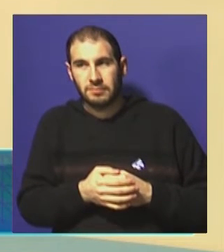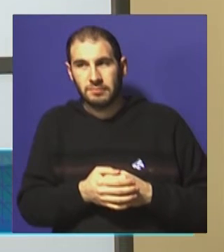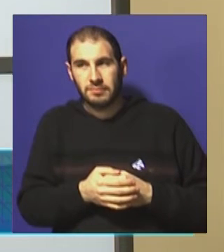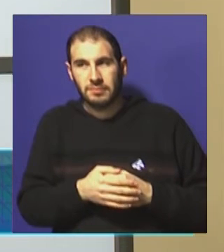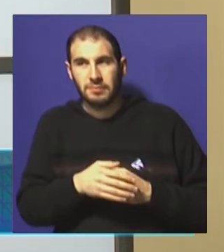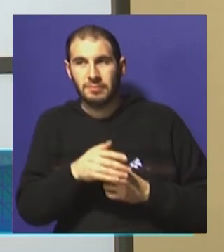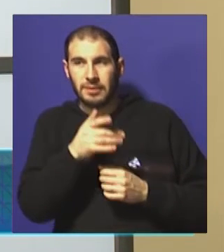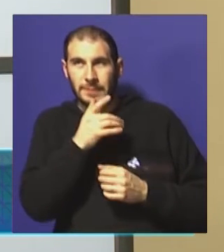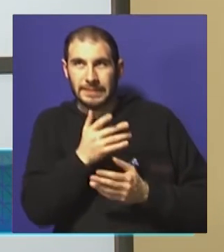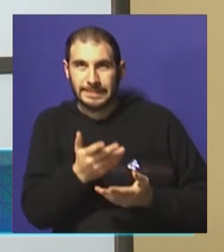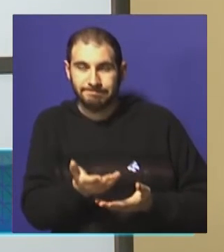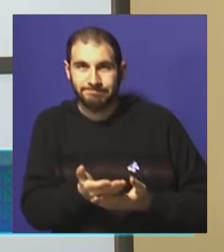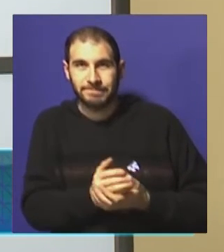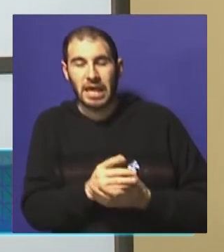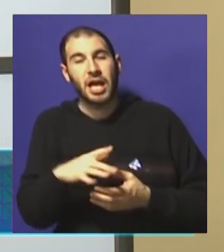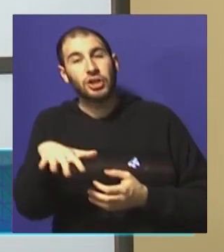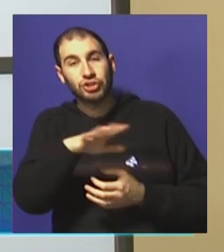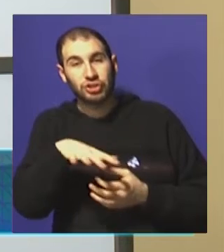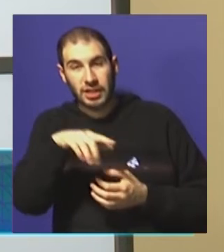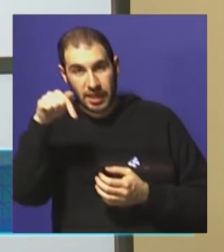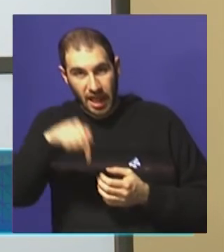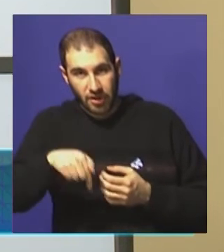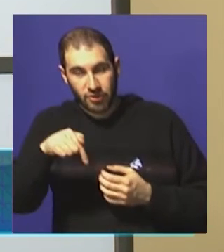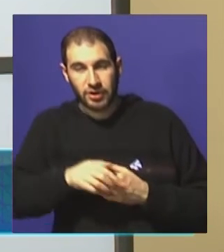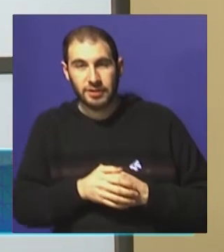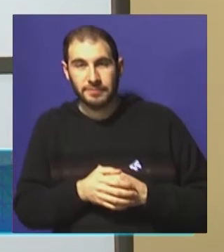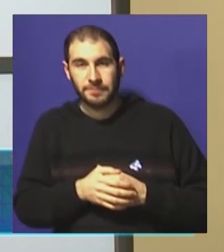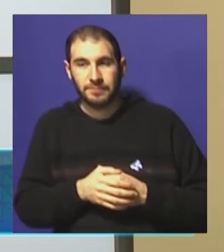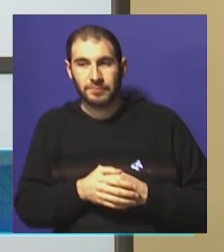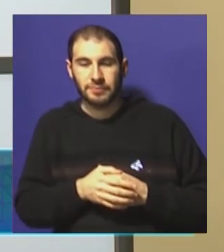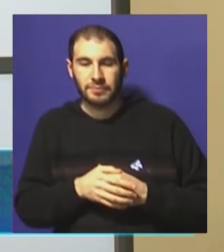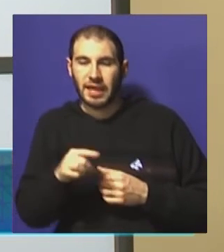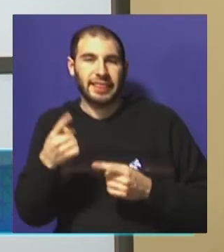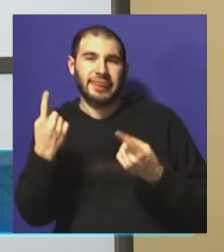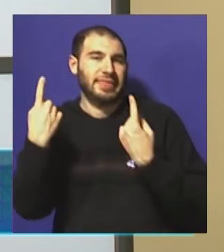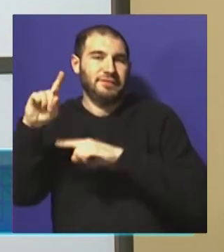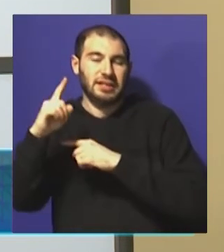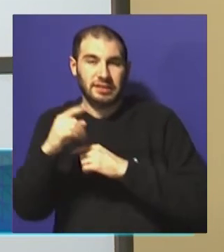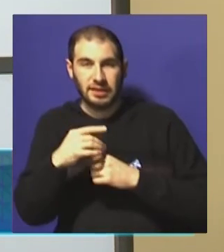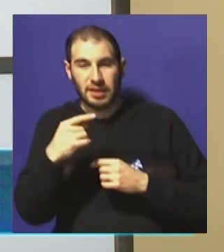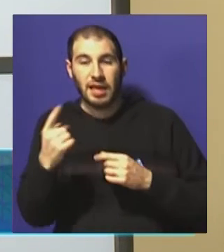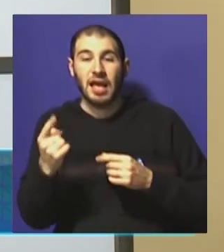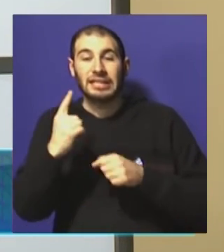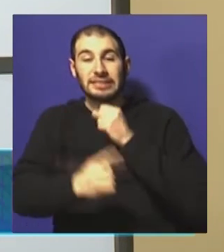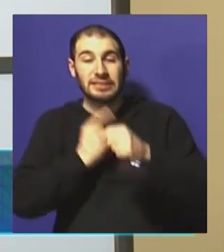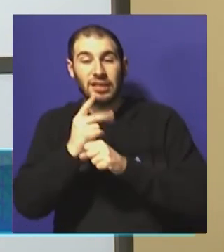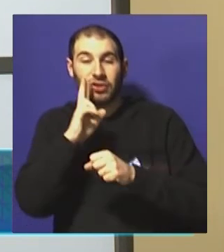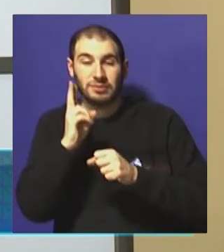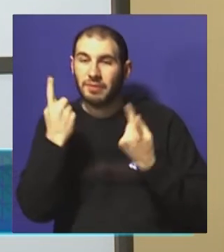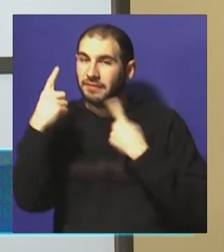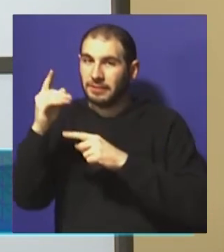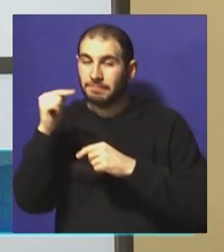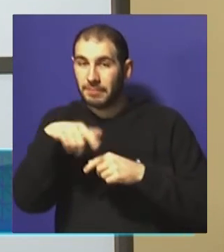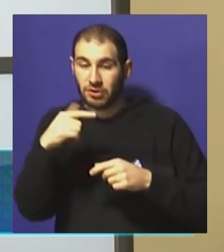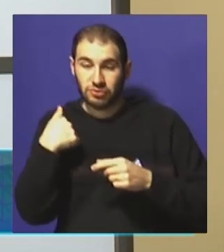Yo creo, a ver, esta sociedad que estamos ahora no es, por supuesto, igual a la del siglo XIX, pero nos guste o no,